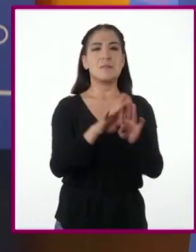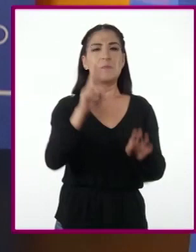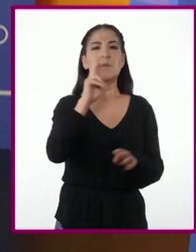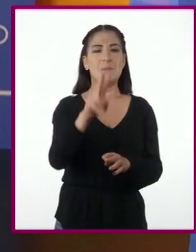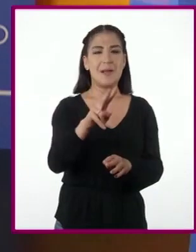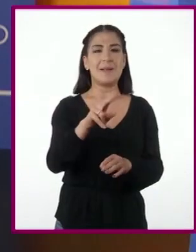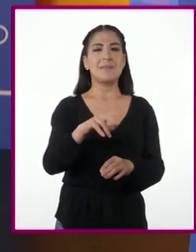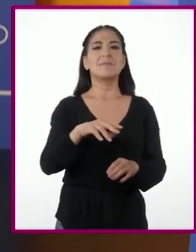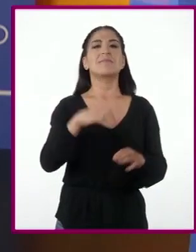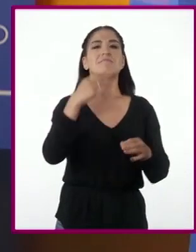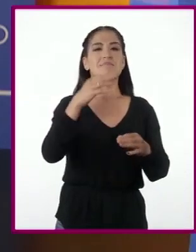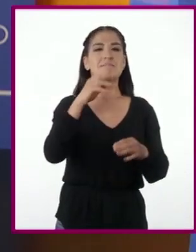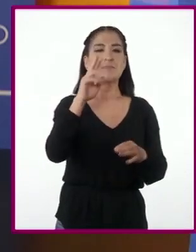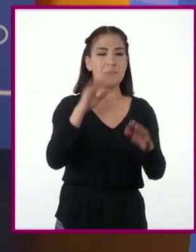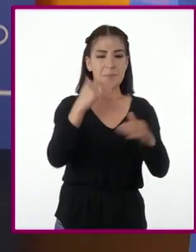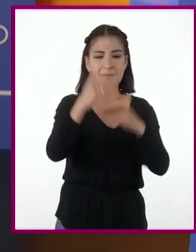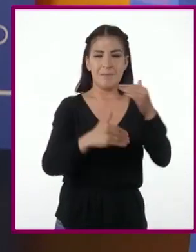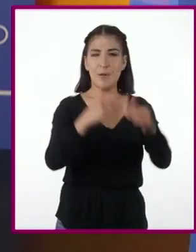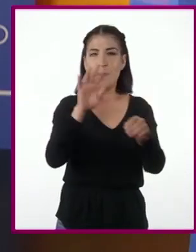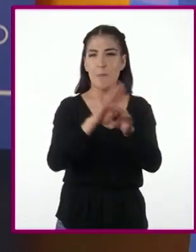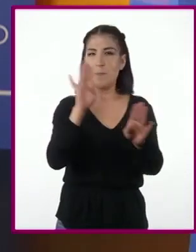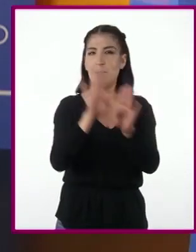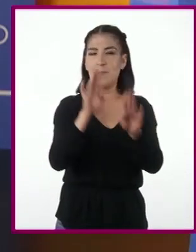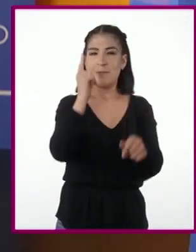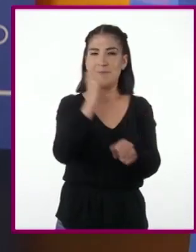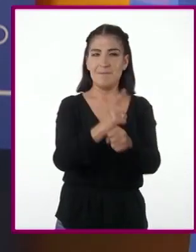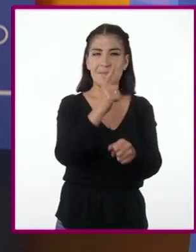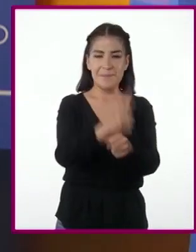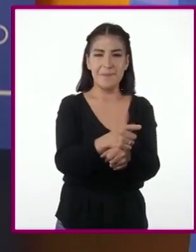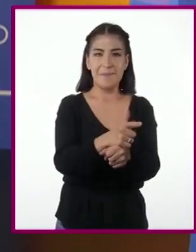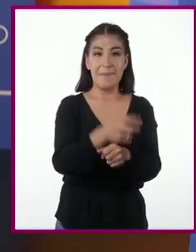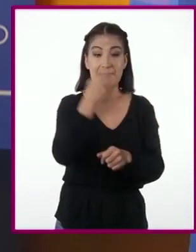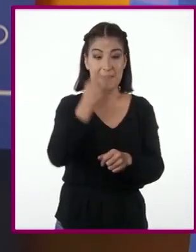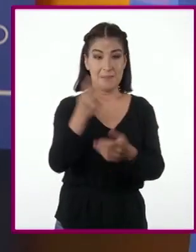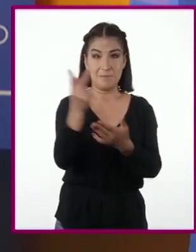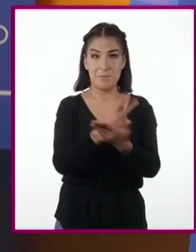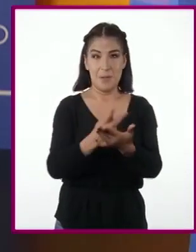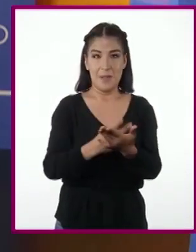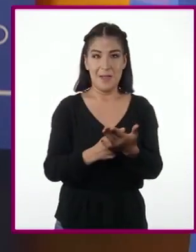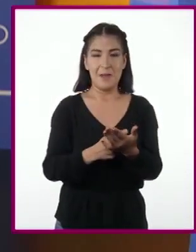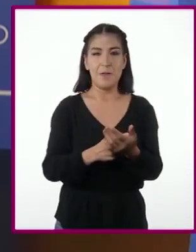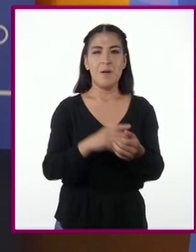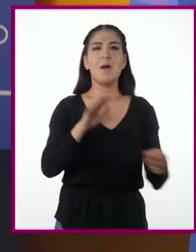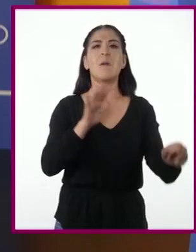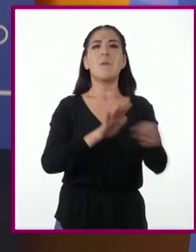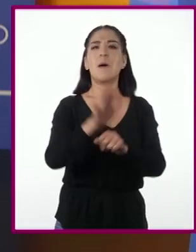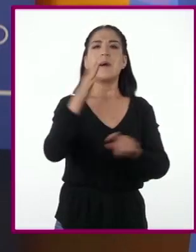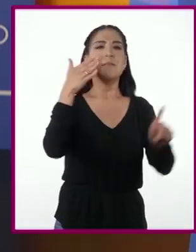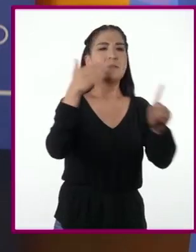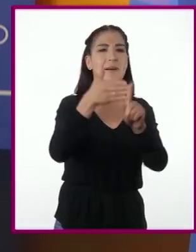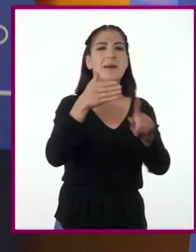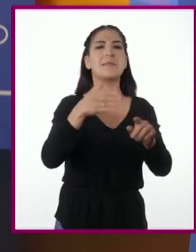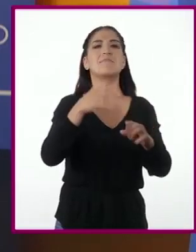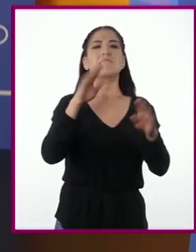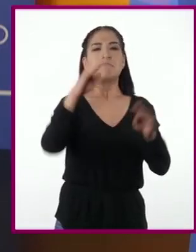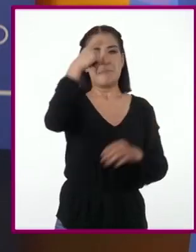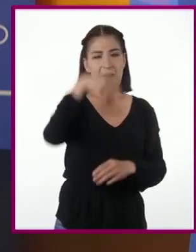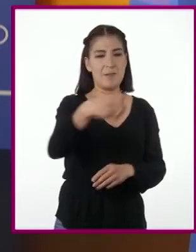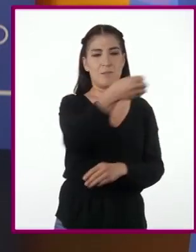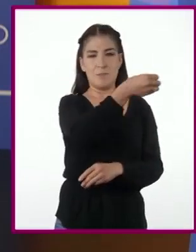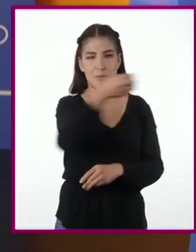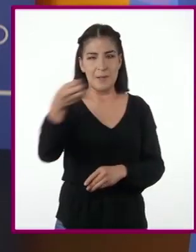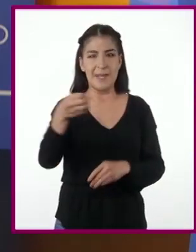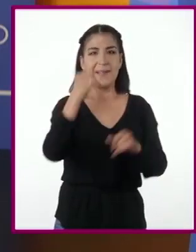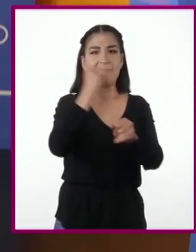sesión lo irás descubriendo. En este programa trataremos acerca de cómo organizar e integrar